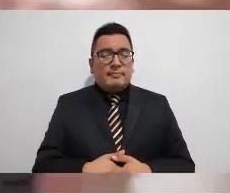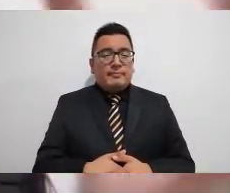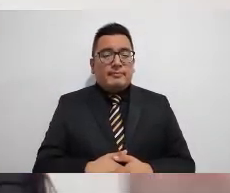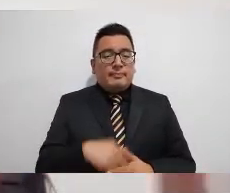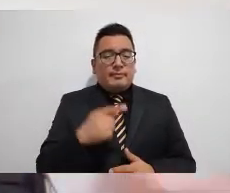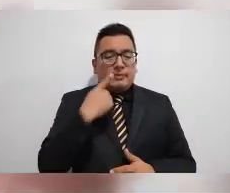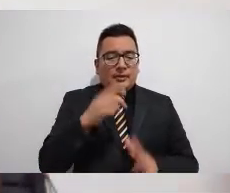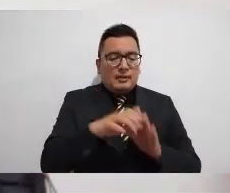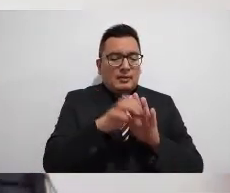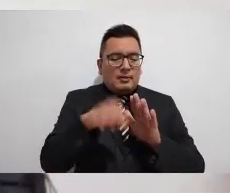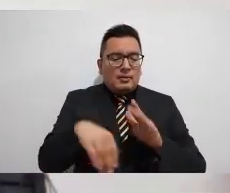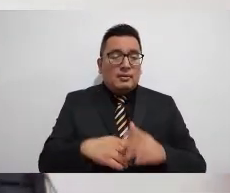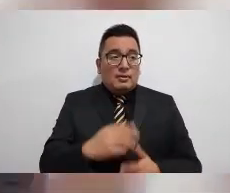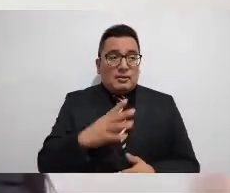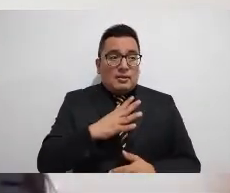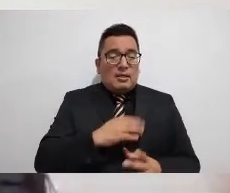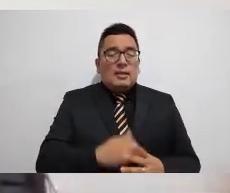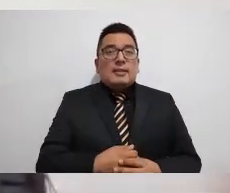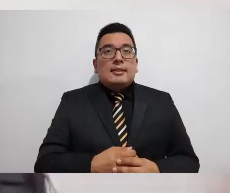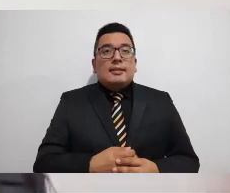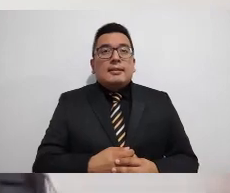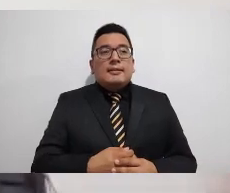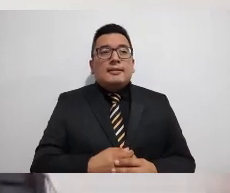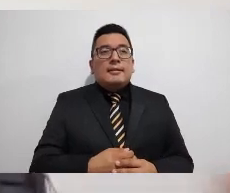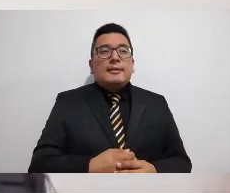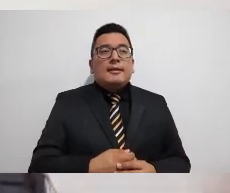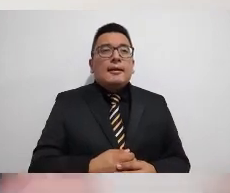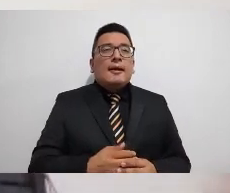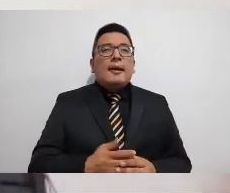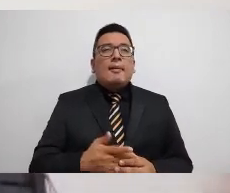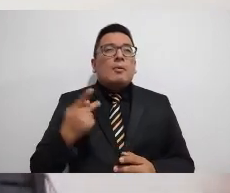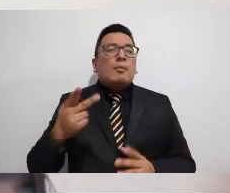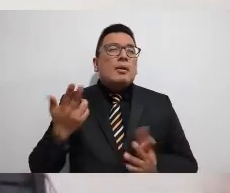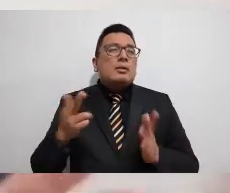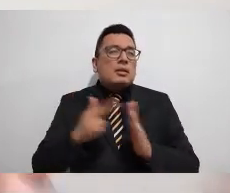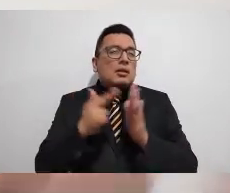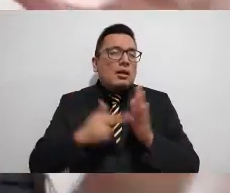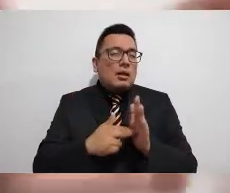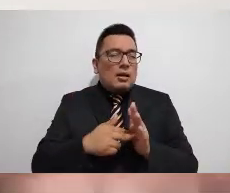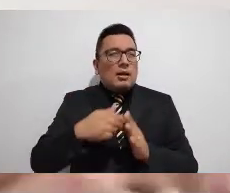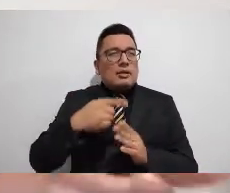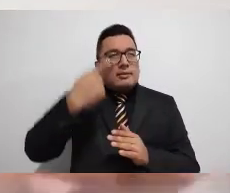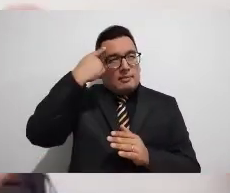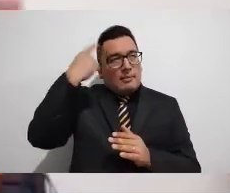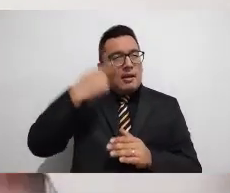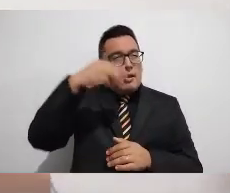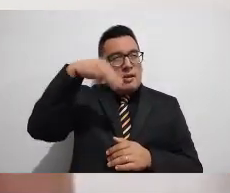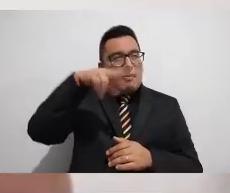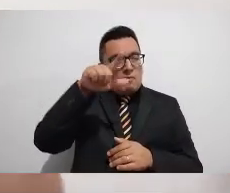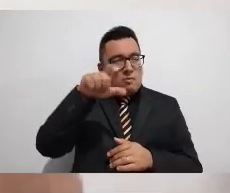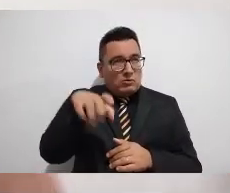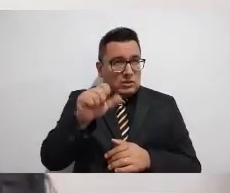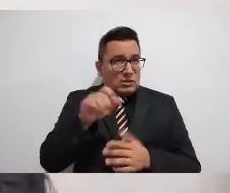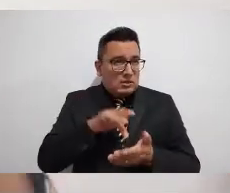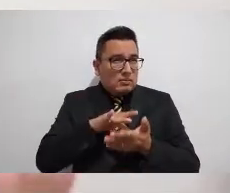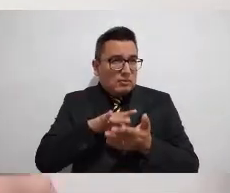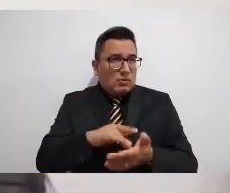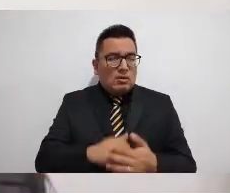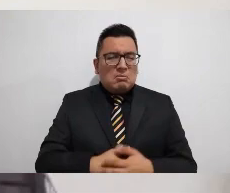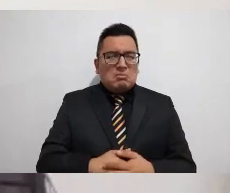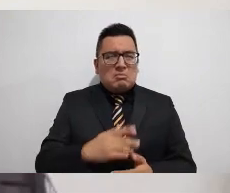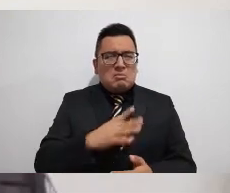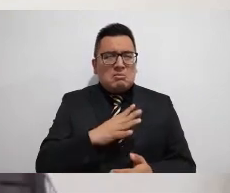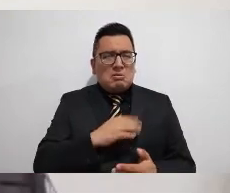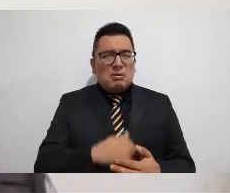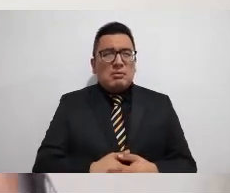En la región, por ejemplo, hay agentas mushe, ¿no? O sea, no, digamos como que en el